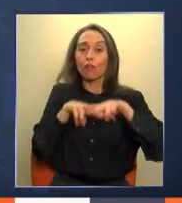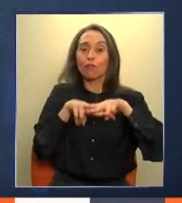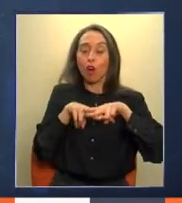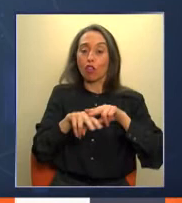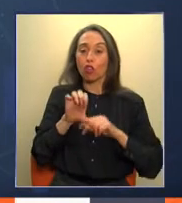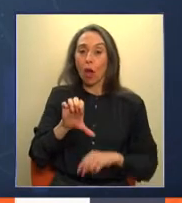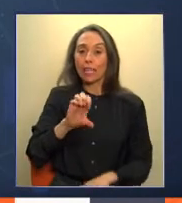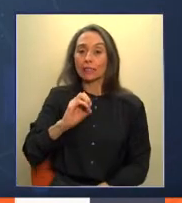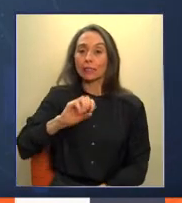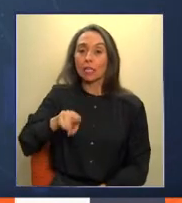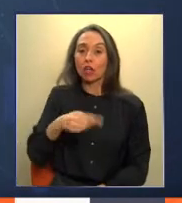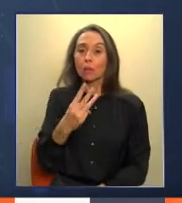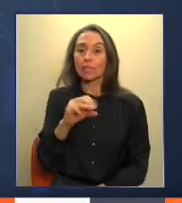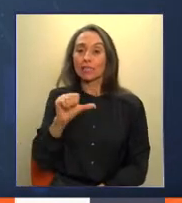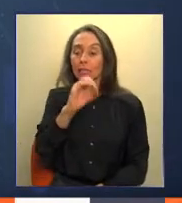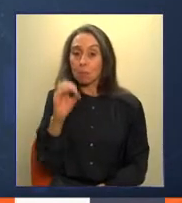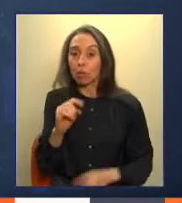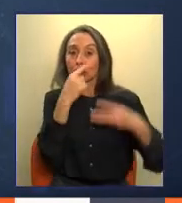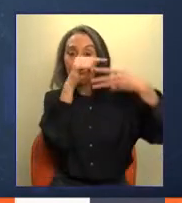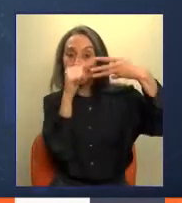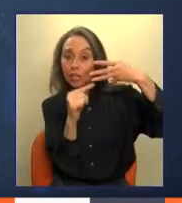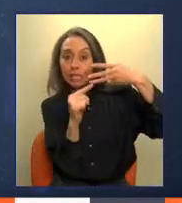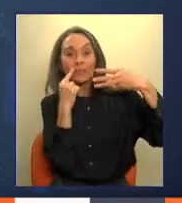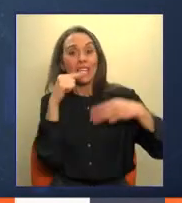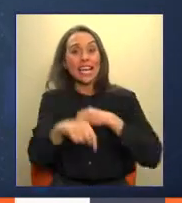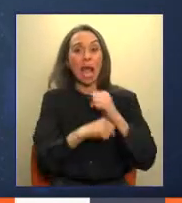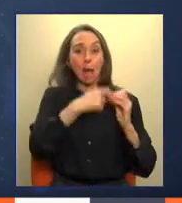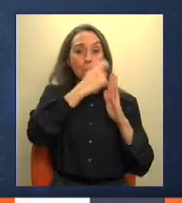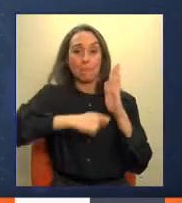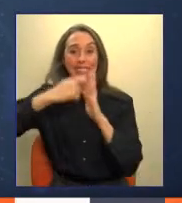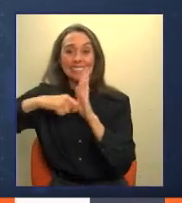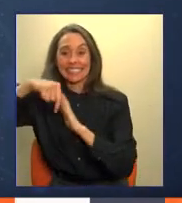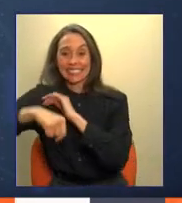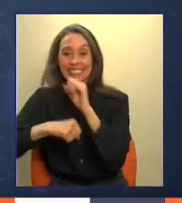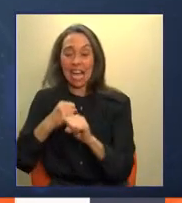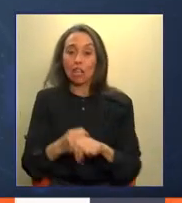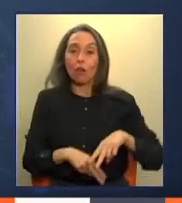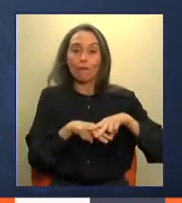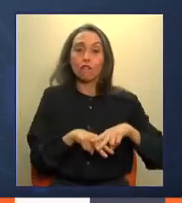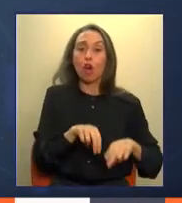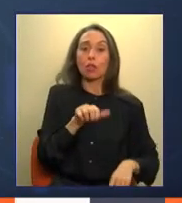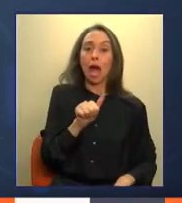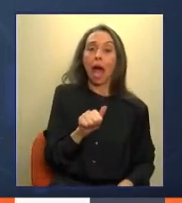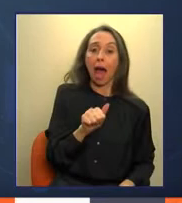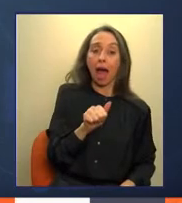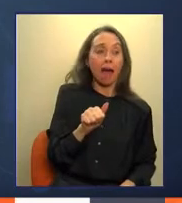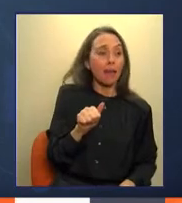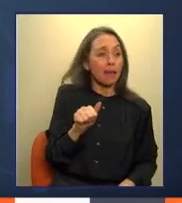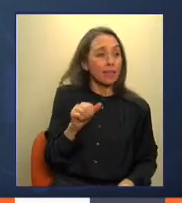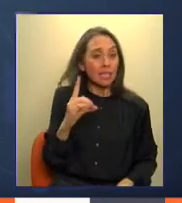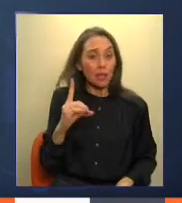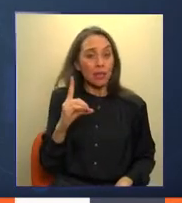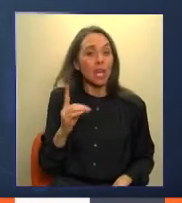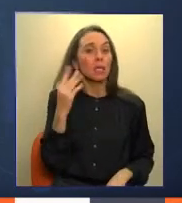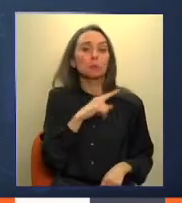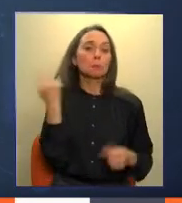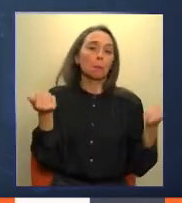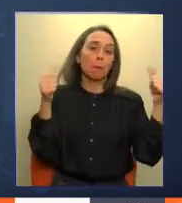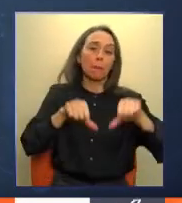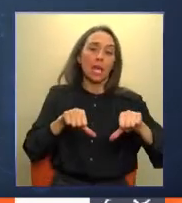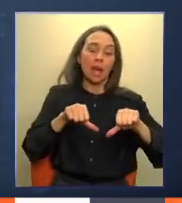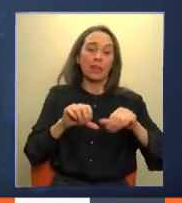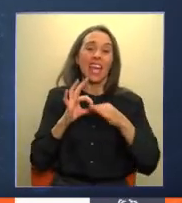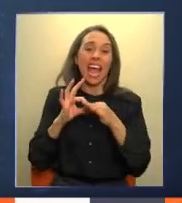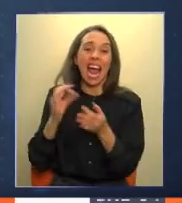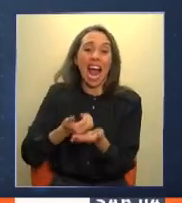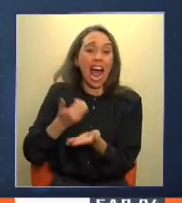36 por ciento si consideramos lo que va del año los fondos a y b aún no recuperan lo perdido y acumulan una rentabilidad